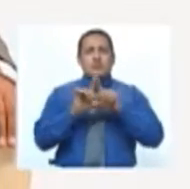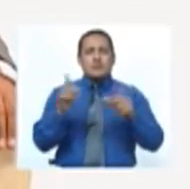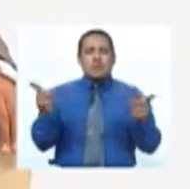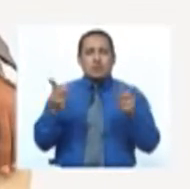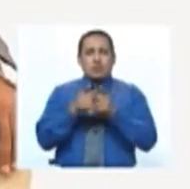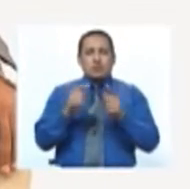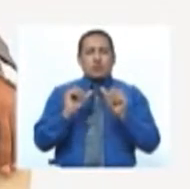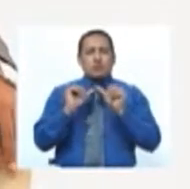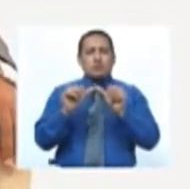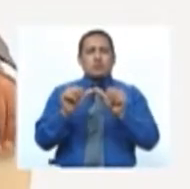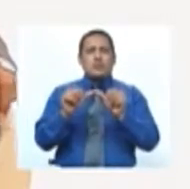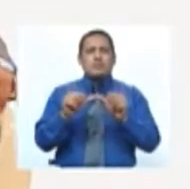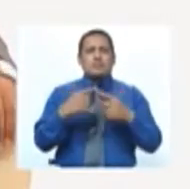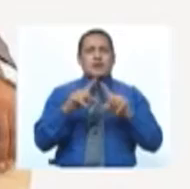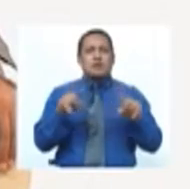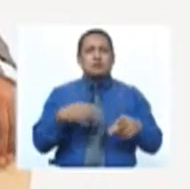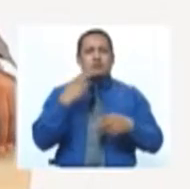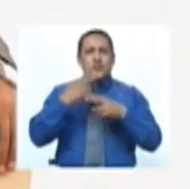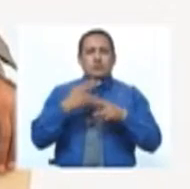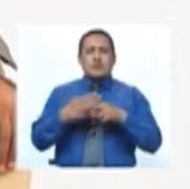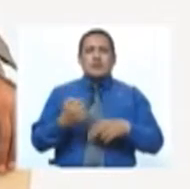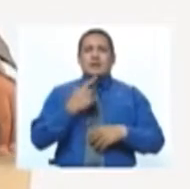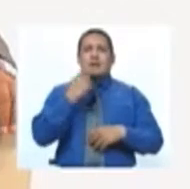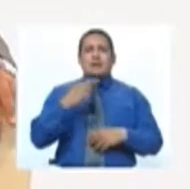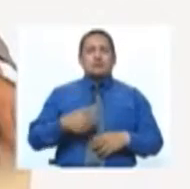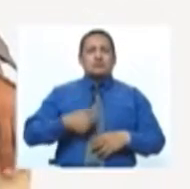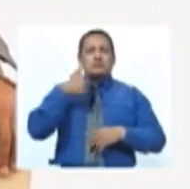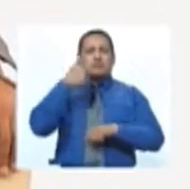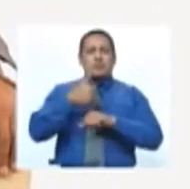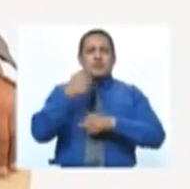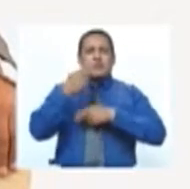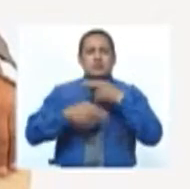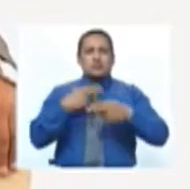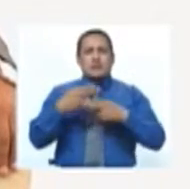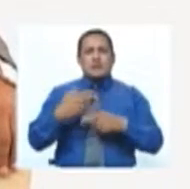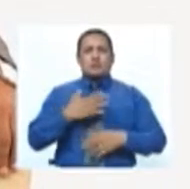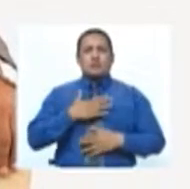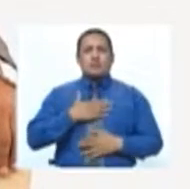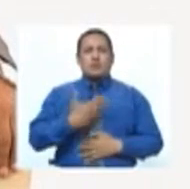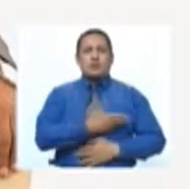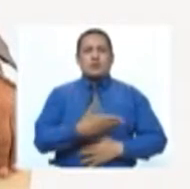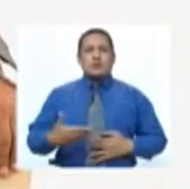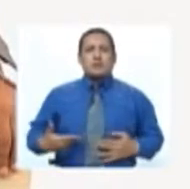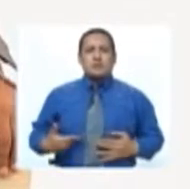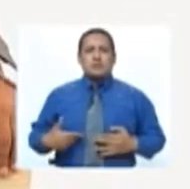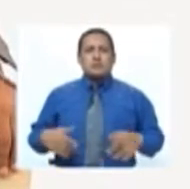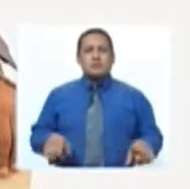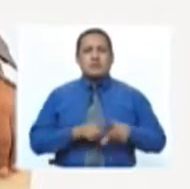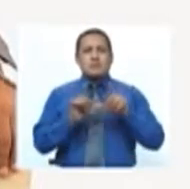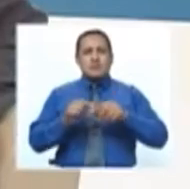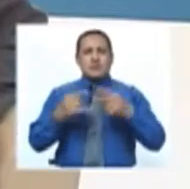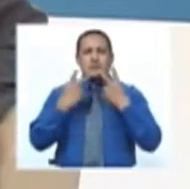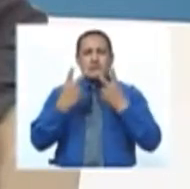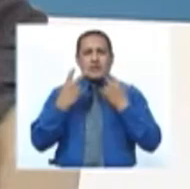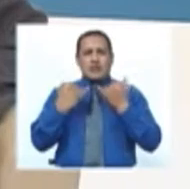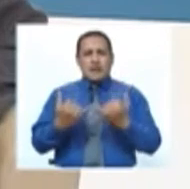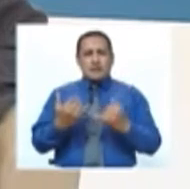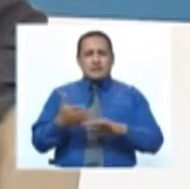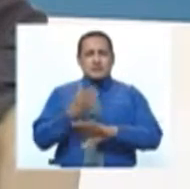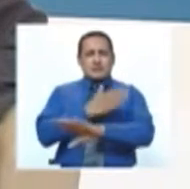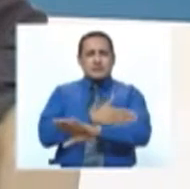las siglas continúan, pero su nombre, su denominación es Superintendencia Nacional de Bienes Estatales. De acuerdo. Y nos decía